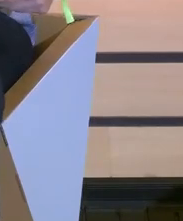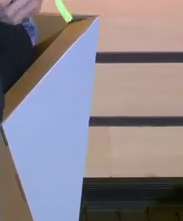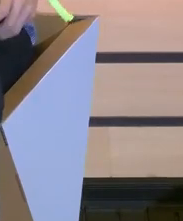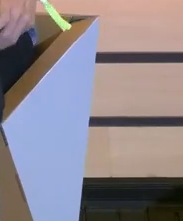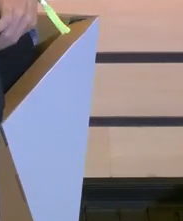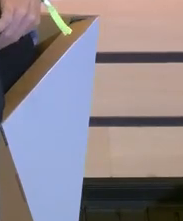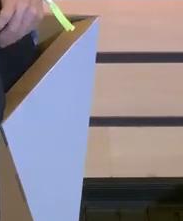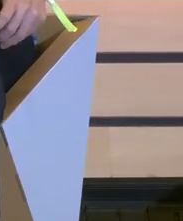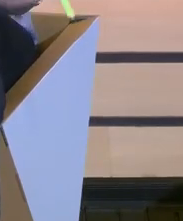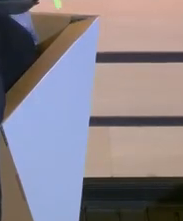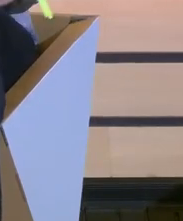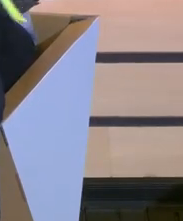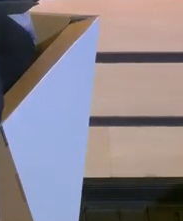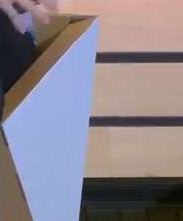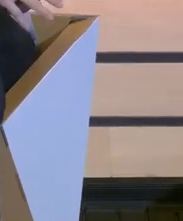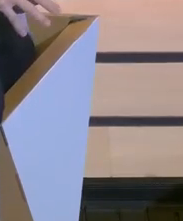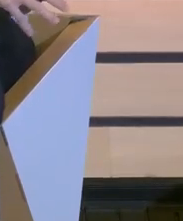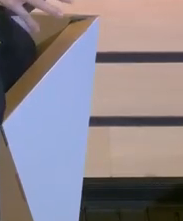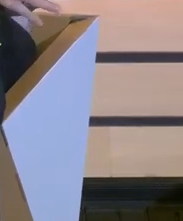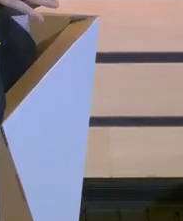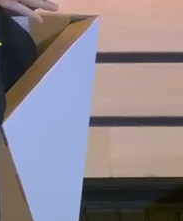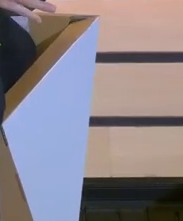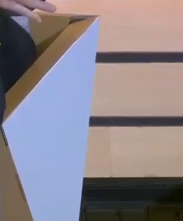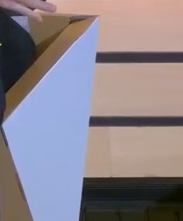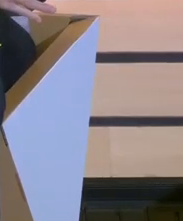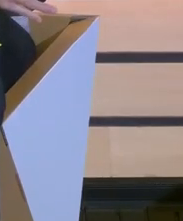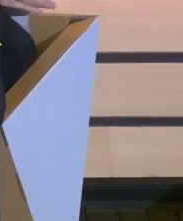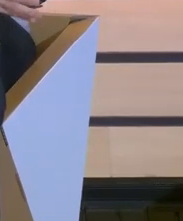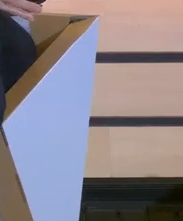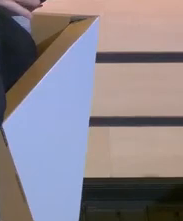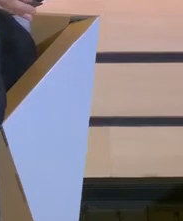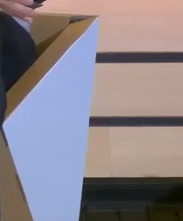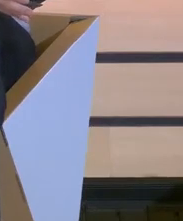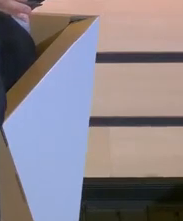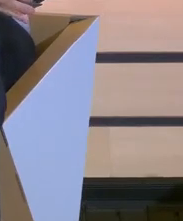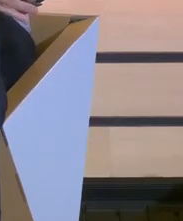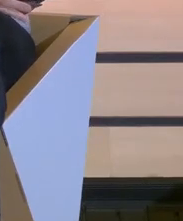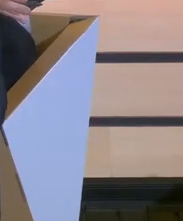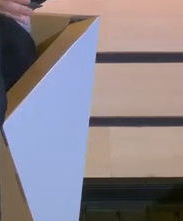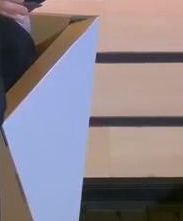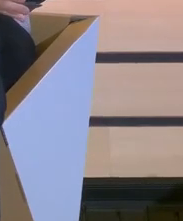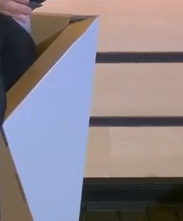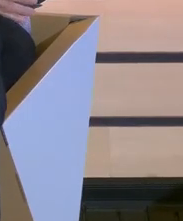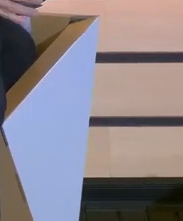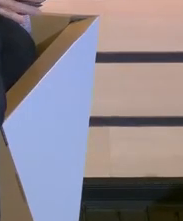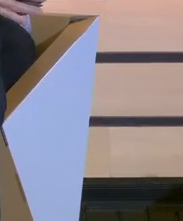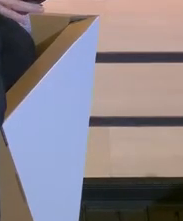itinerarios. La relación que preguntabas, claro, tenemos que tener en cuenta que muchas veces